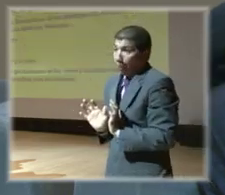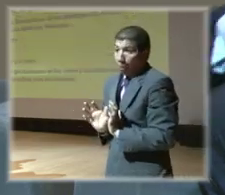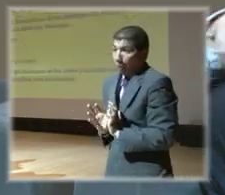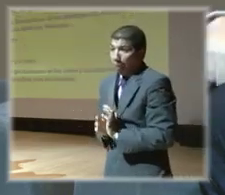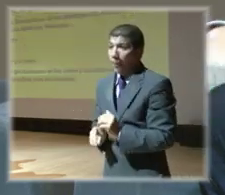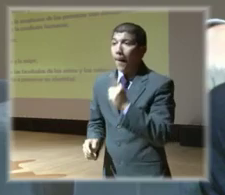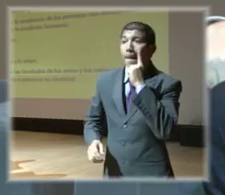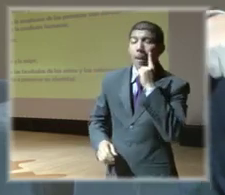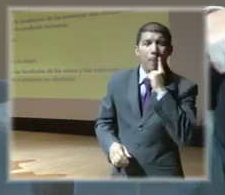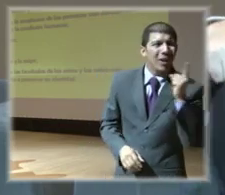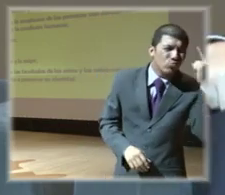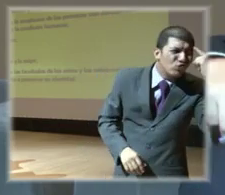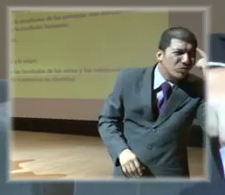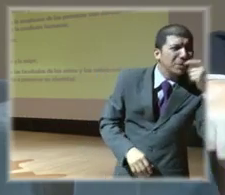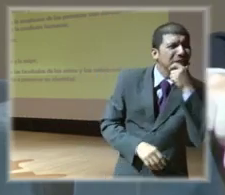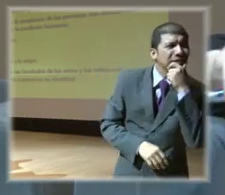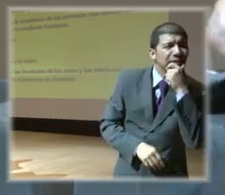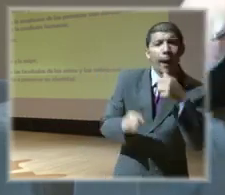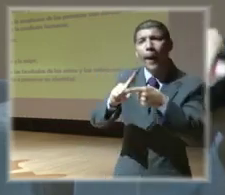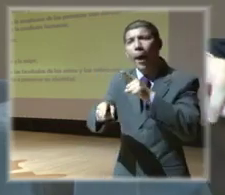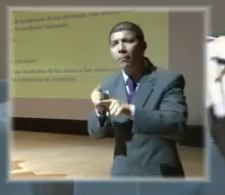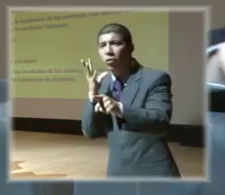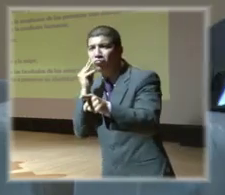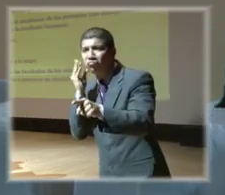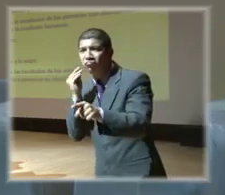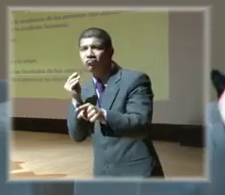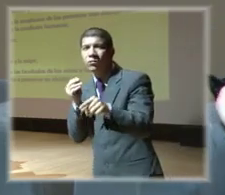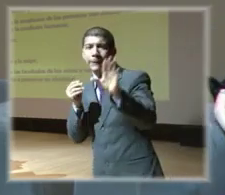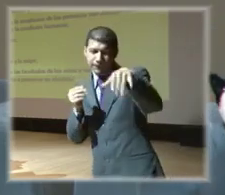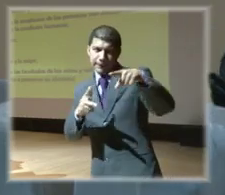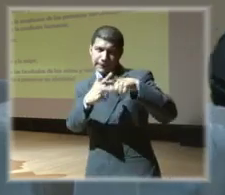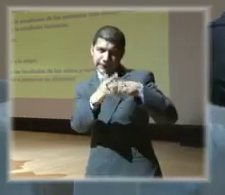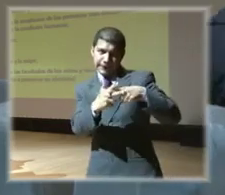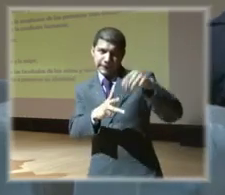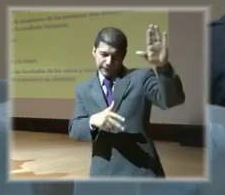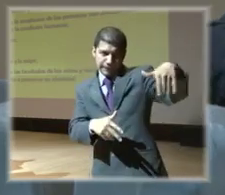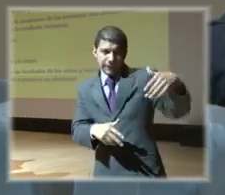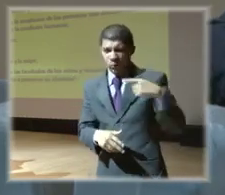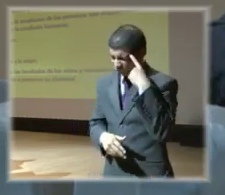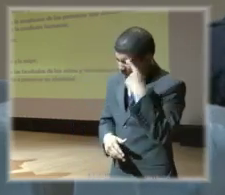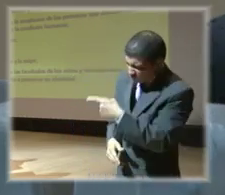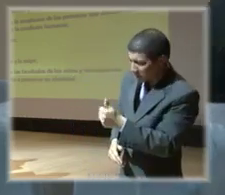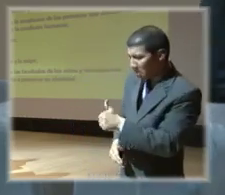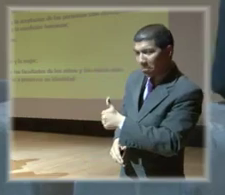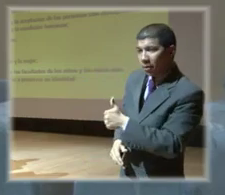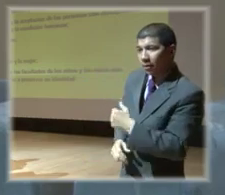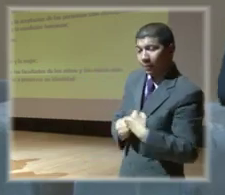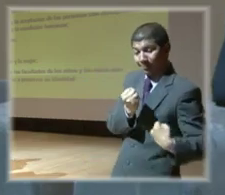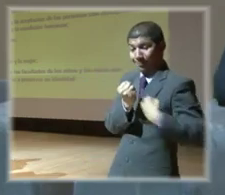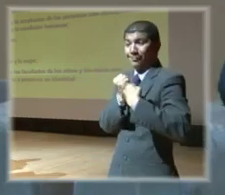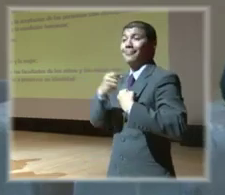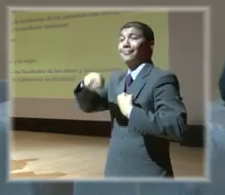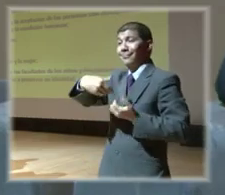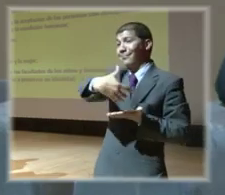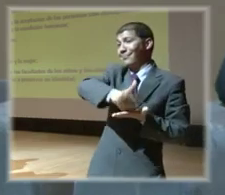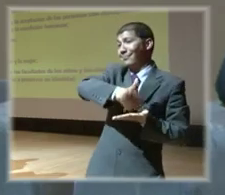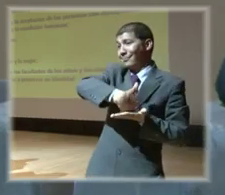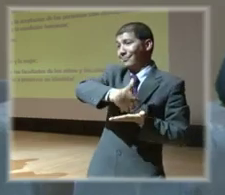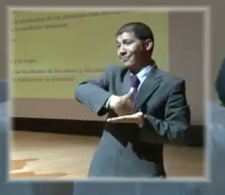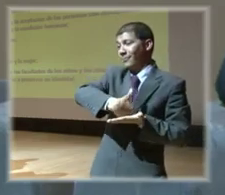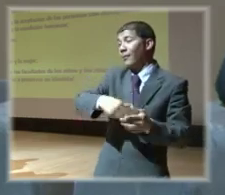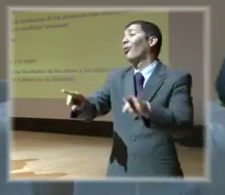apoyos, ¿sí? Y lo tenemos totalmente naturalizados. Y no hacemos el mismo ejercicio ni tenemos la misma